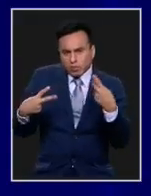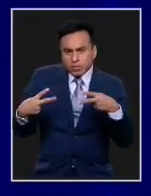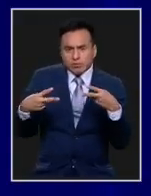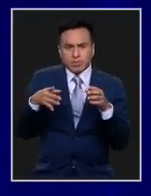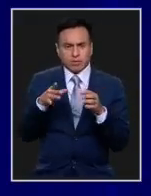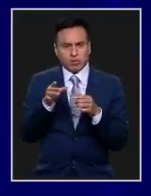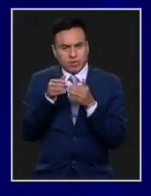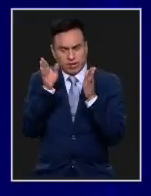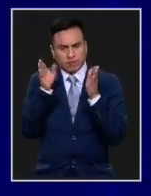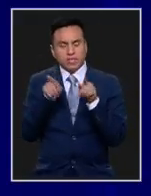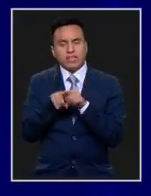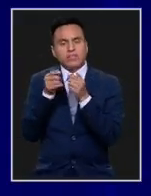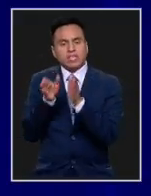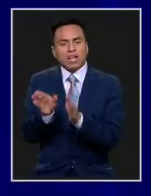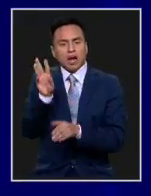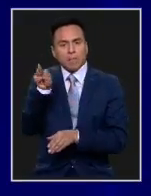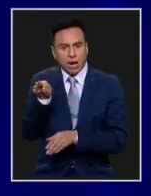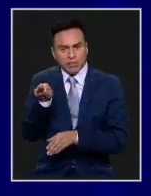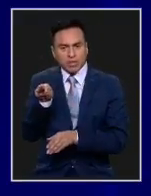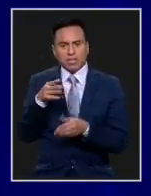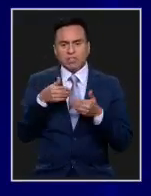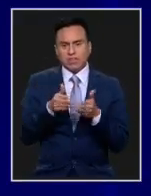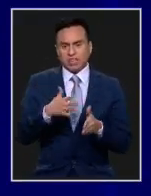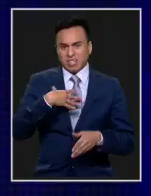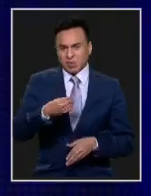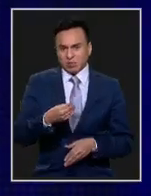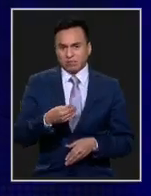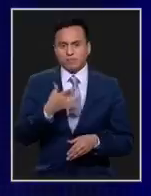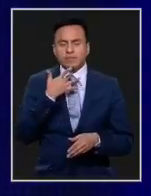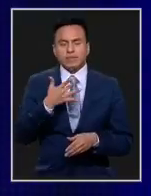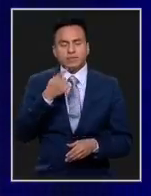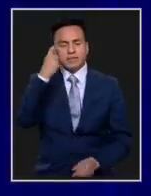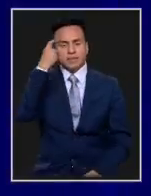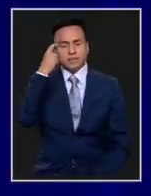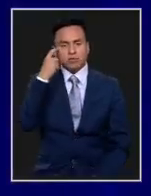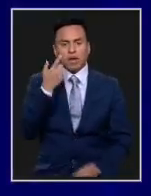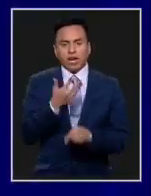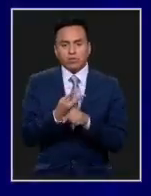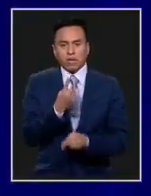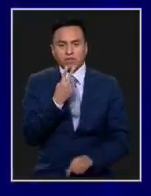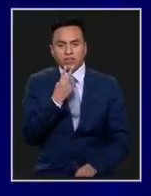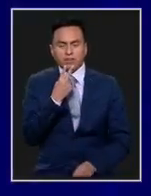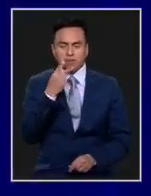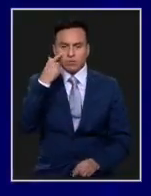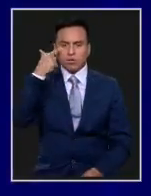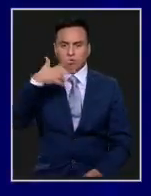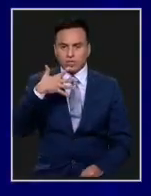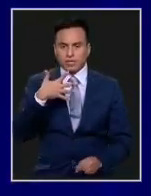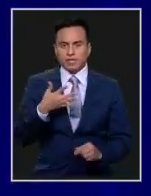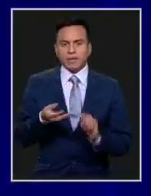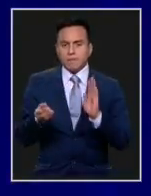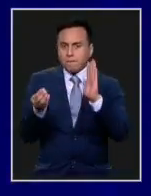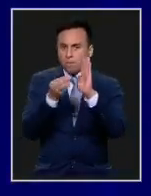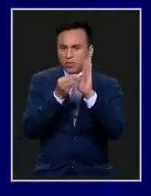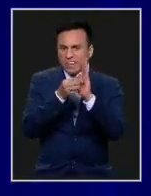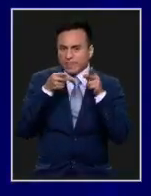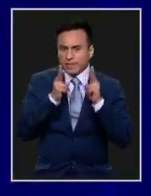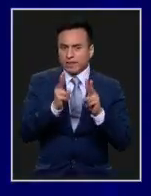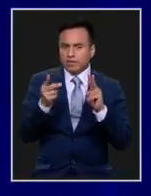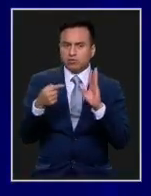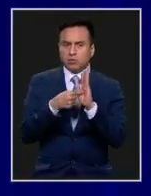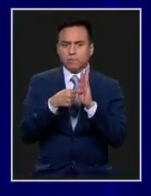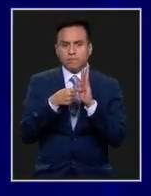liberal la libertad de la madre y la libertad del hijo como quienes creemos que hay una vida es muy importante poner ese derecho